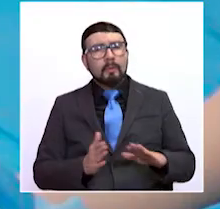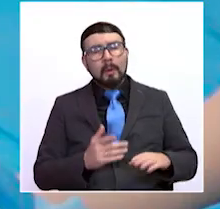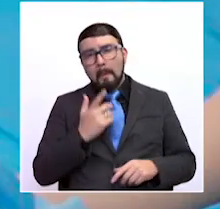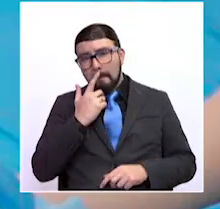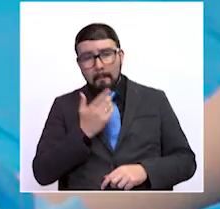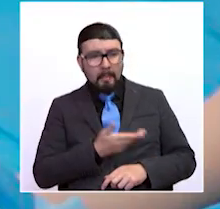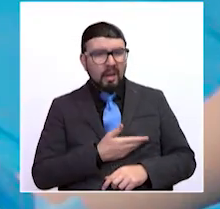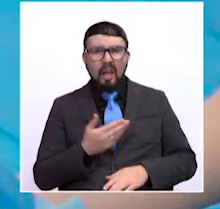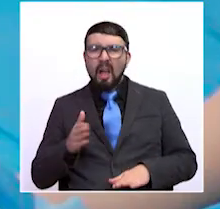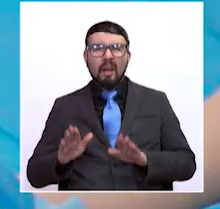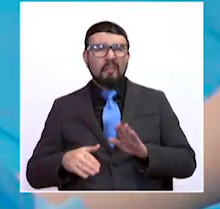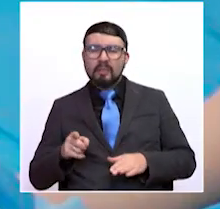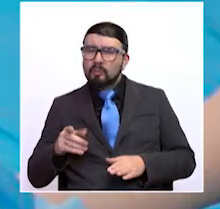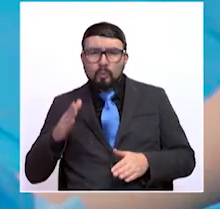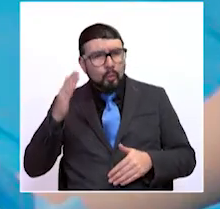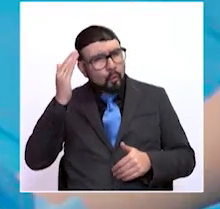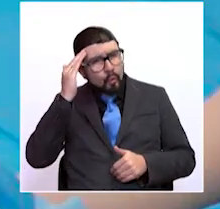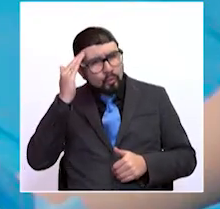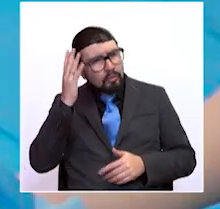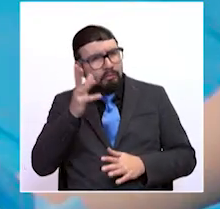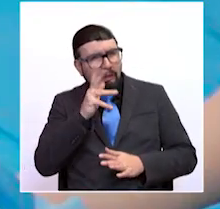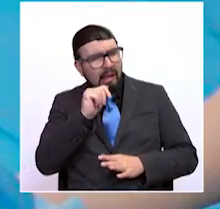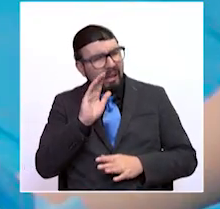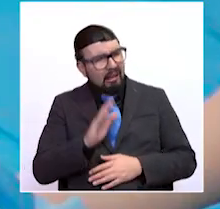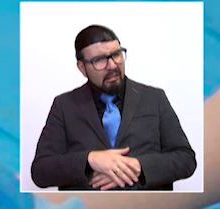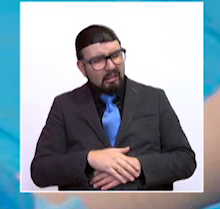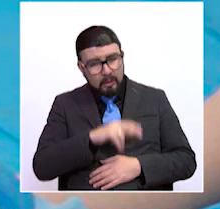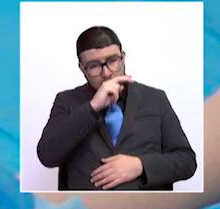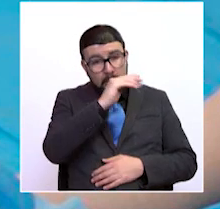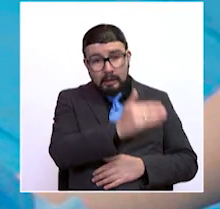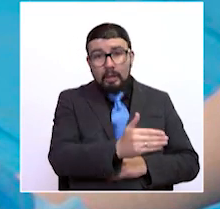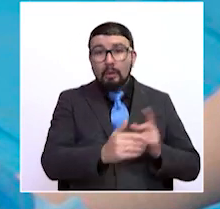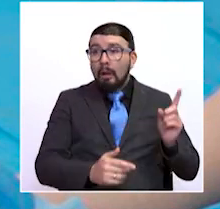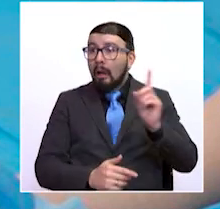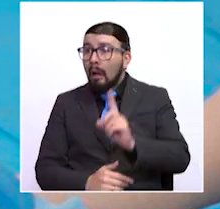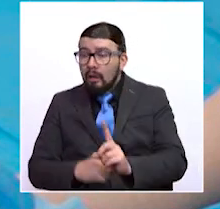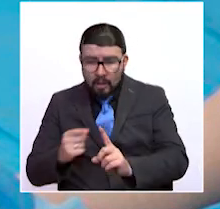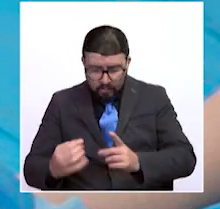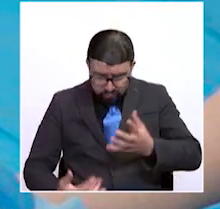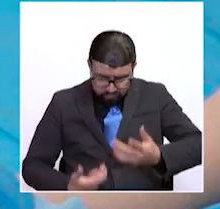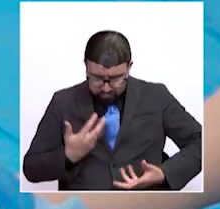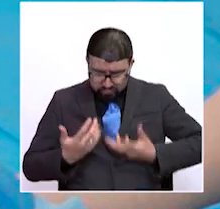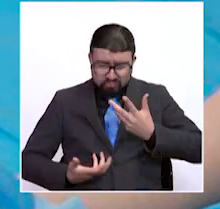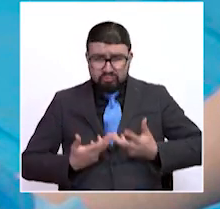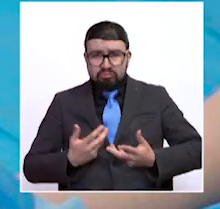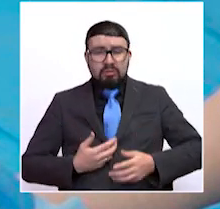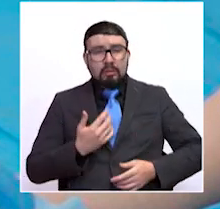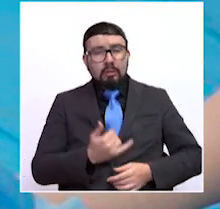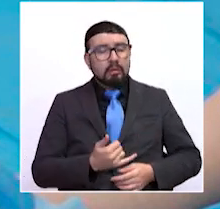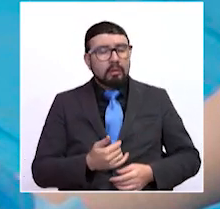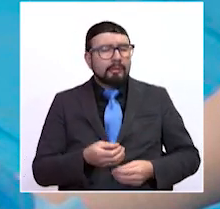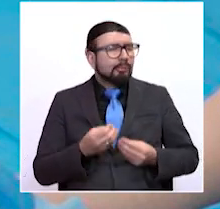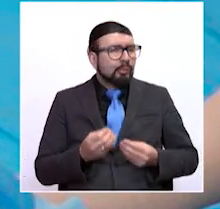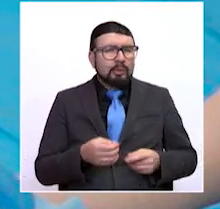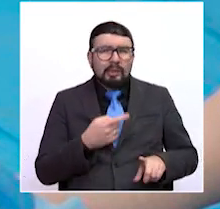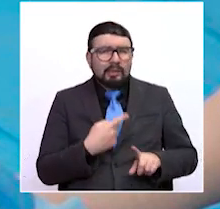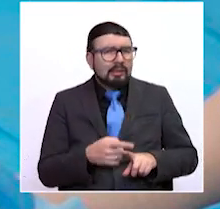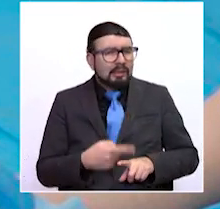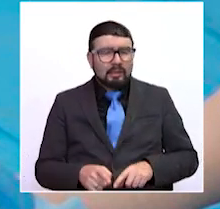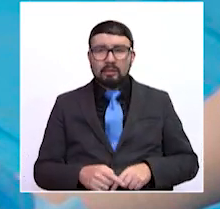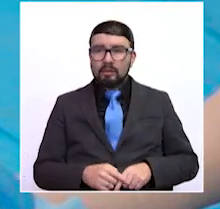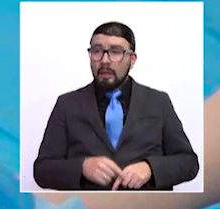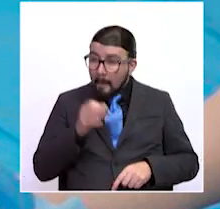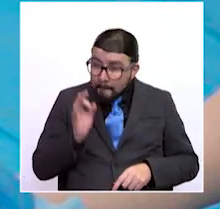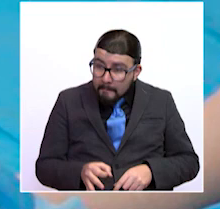veces no están conscientes, muchos niños llegan con quemaduras por muchas cosas, no necesariamente